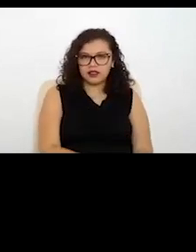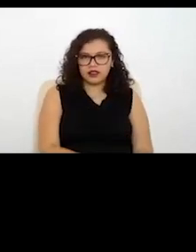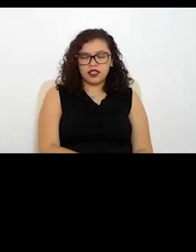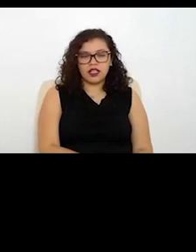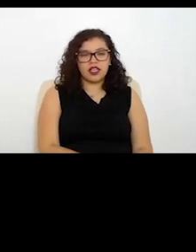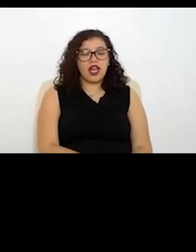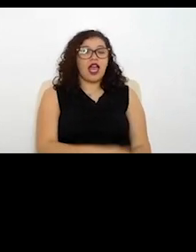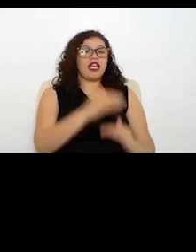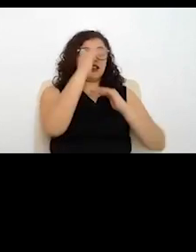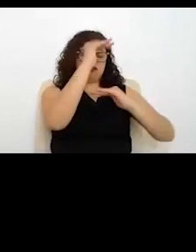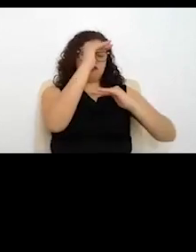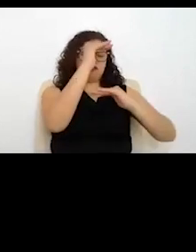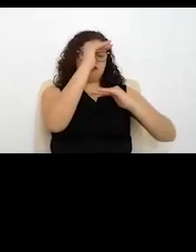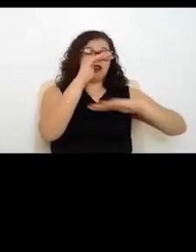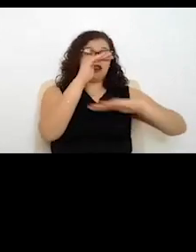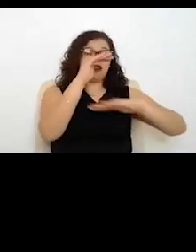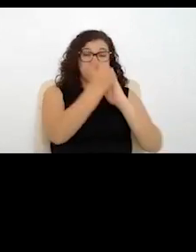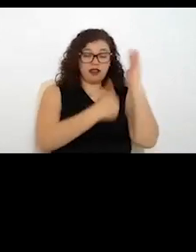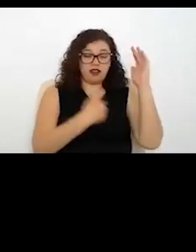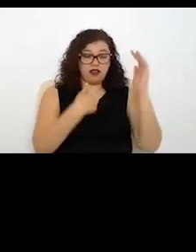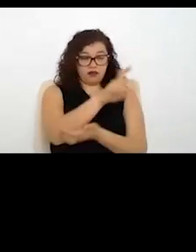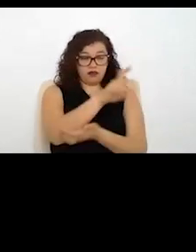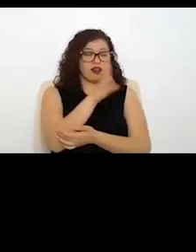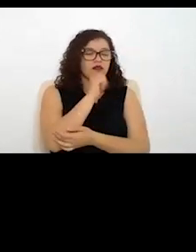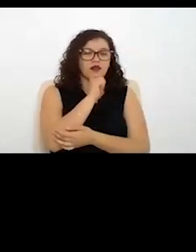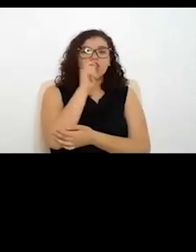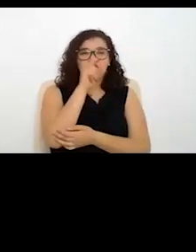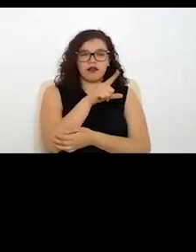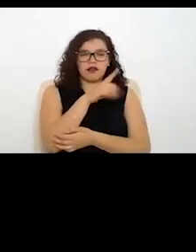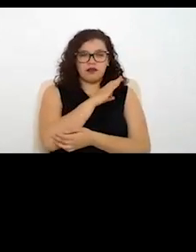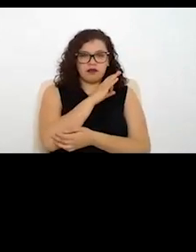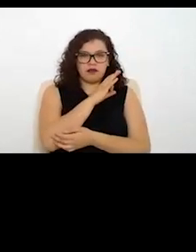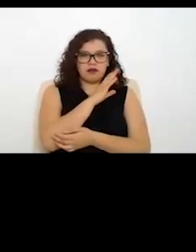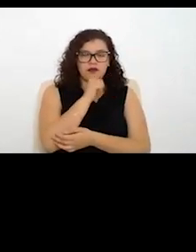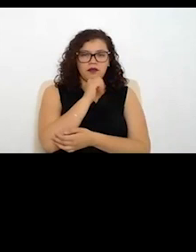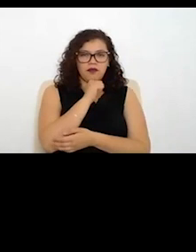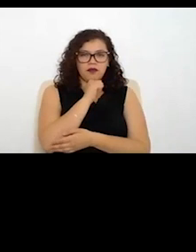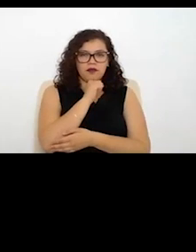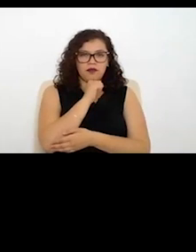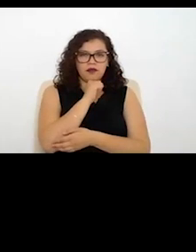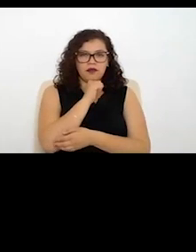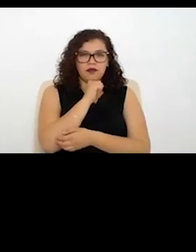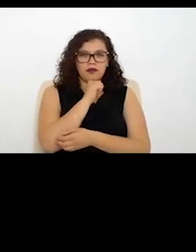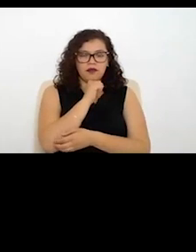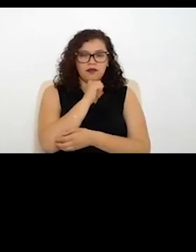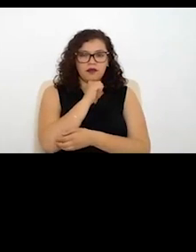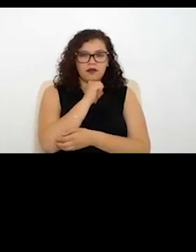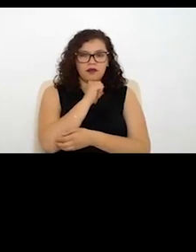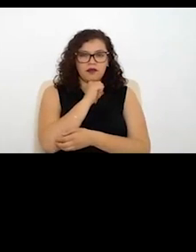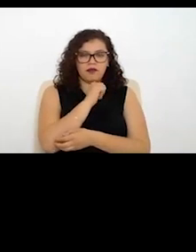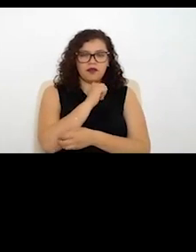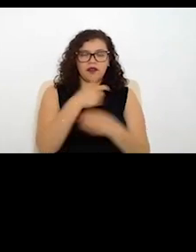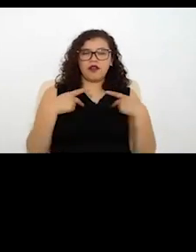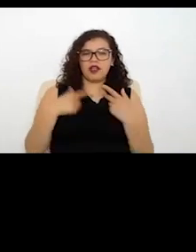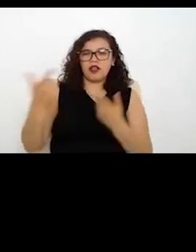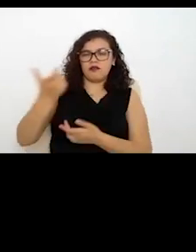mínimo y tampoco se puede embargar. No puede haber una sentencia judicial que embargue el salario. Se pueden